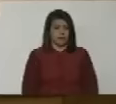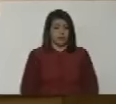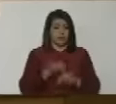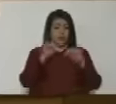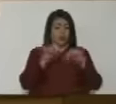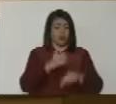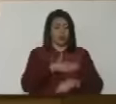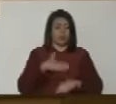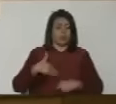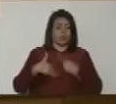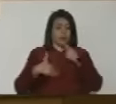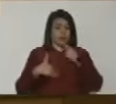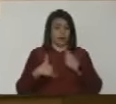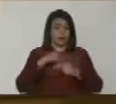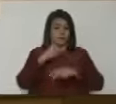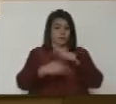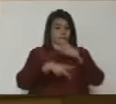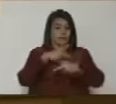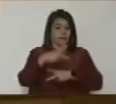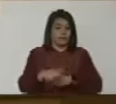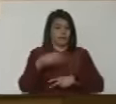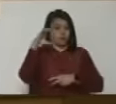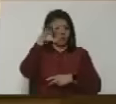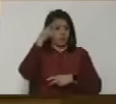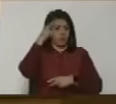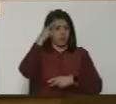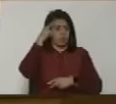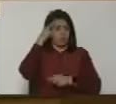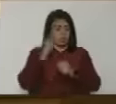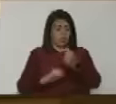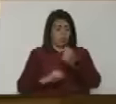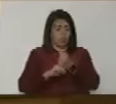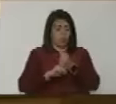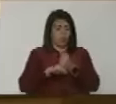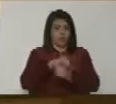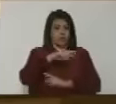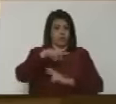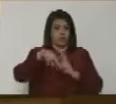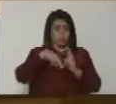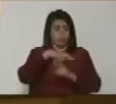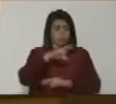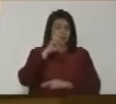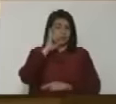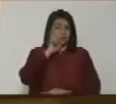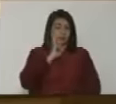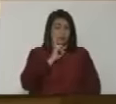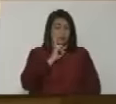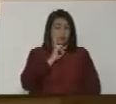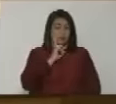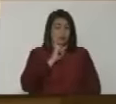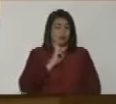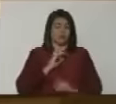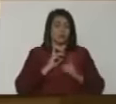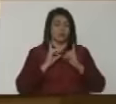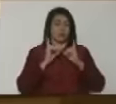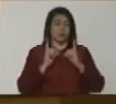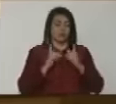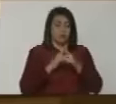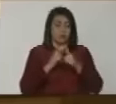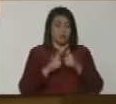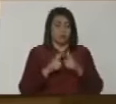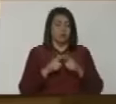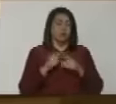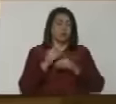Hoy queremos resaltar el proceso consciente y sostenido de la Revolución Bolivariana para dignificar